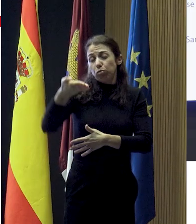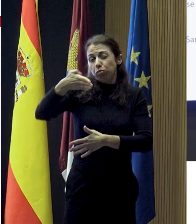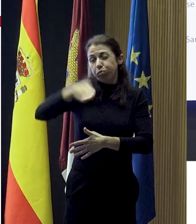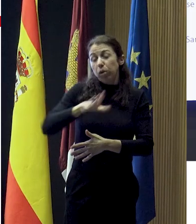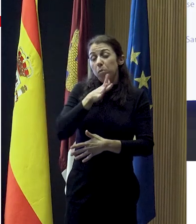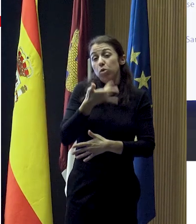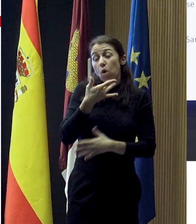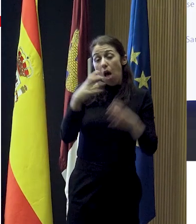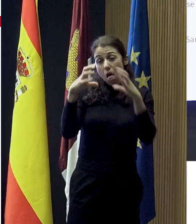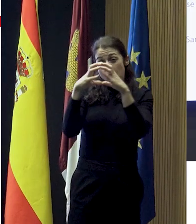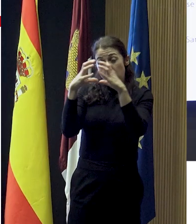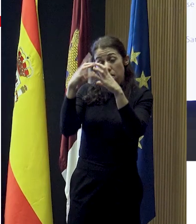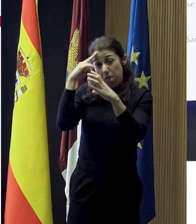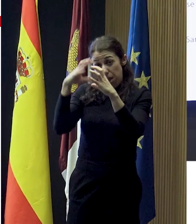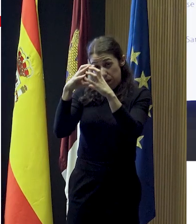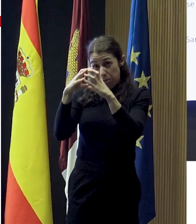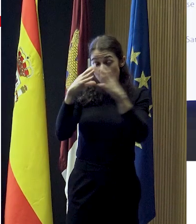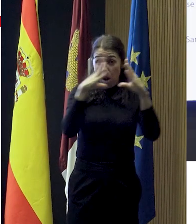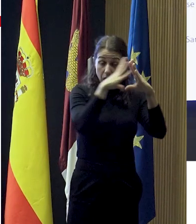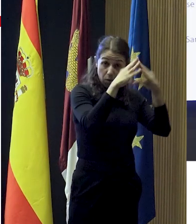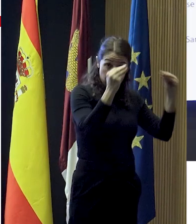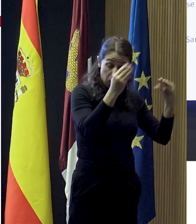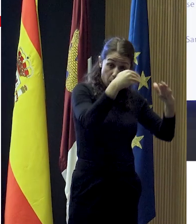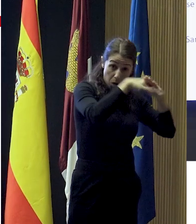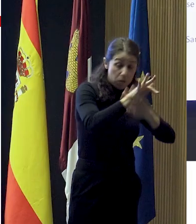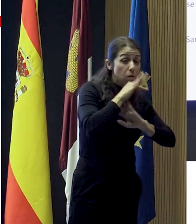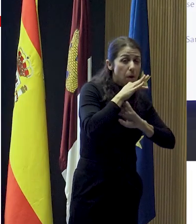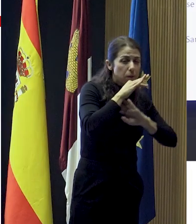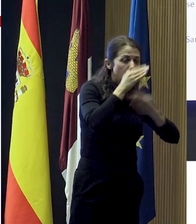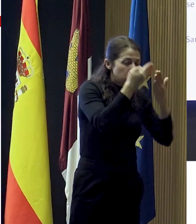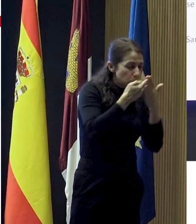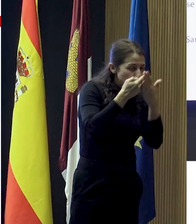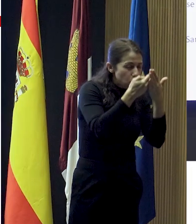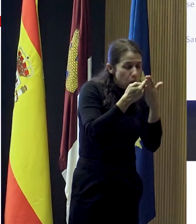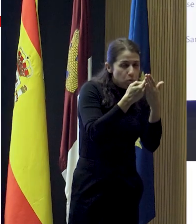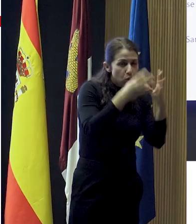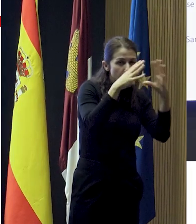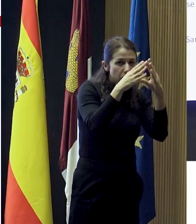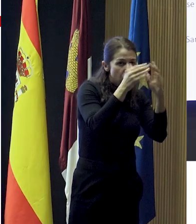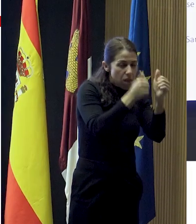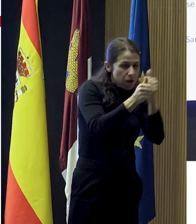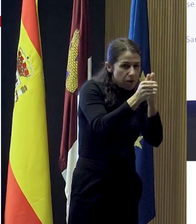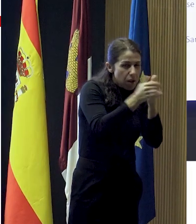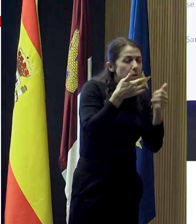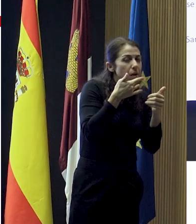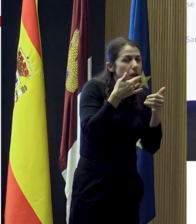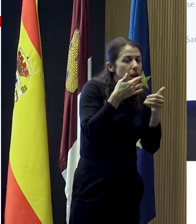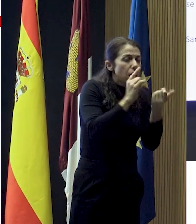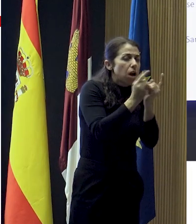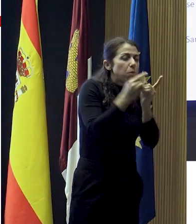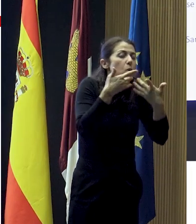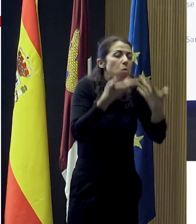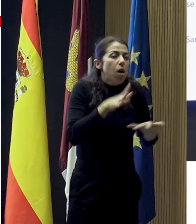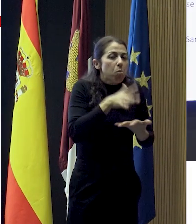se conserva en la universidad y se estudia con mucho cuidado y es uno de esos cerebros de referencia para saber qué cambios hay. ¿Por